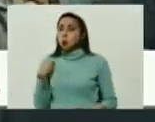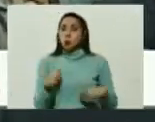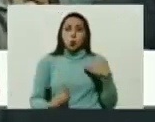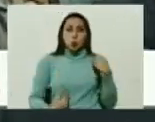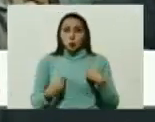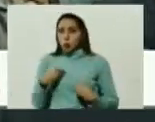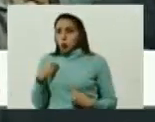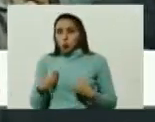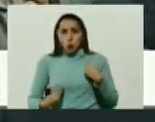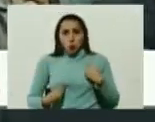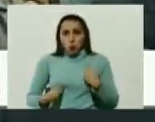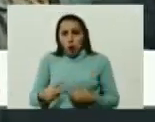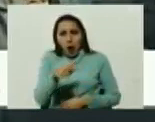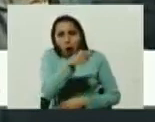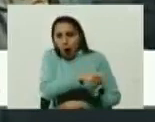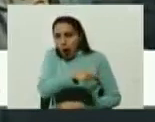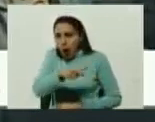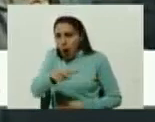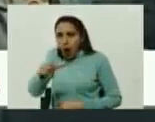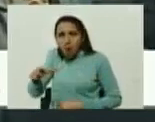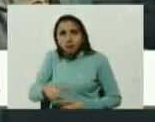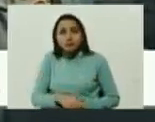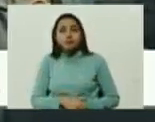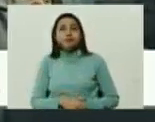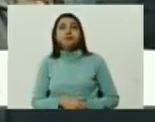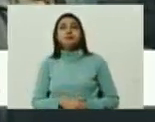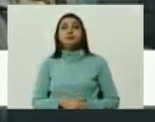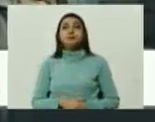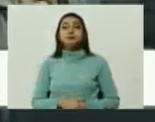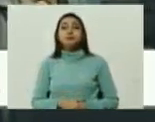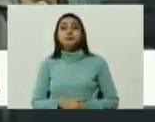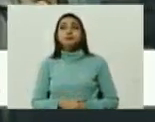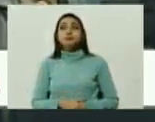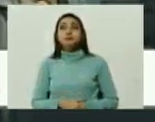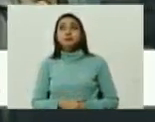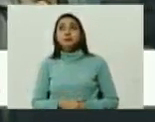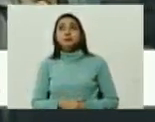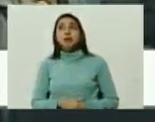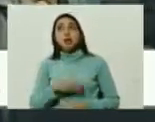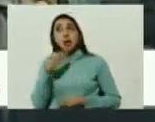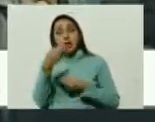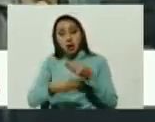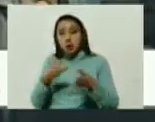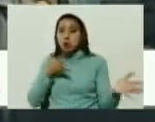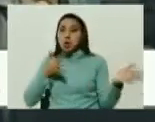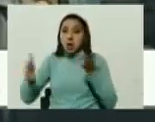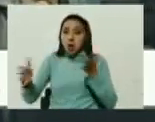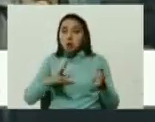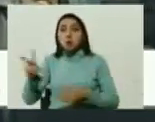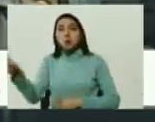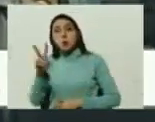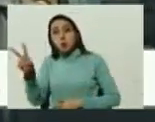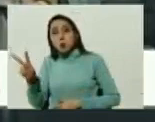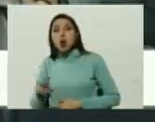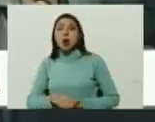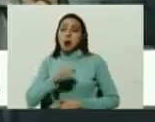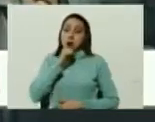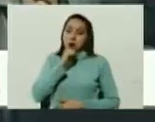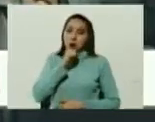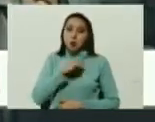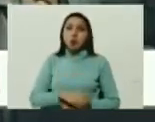para quienes durante toda su vida han dedicado el servicio al país no podemos